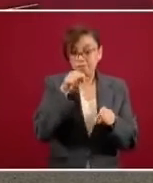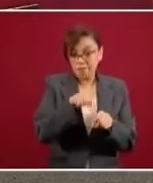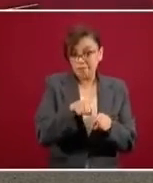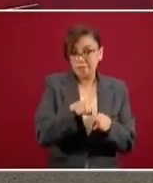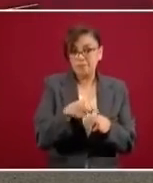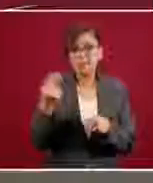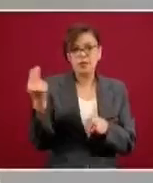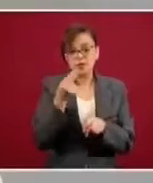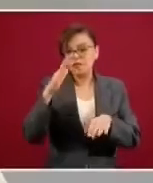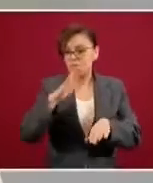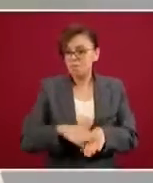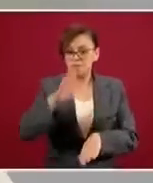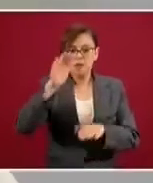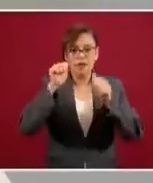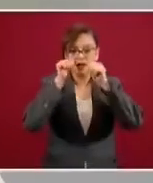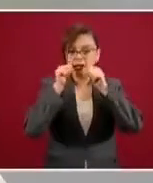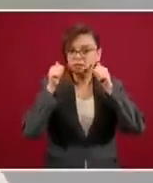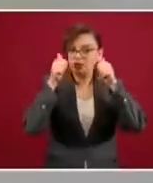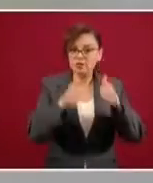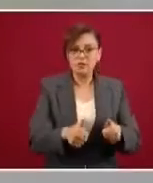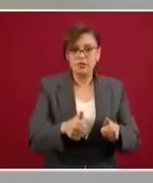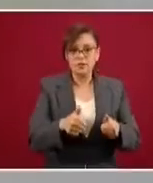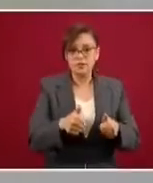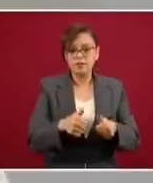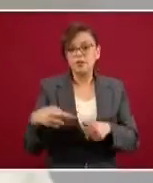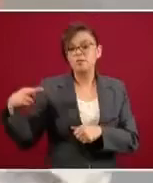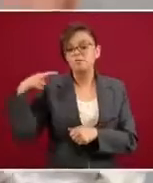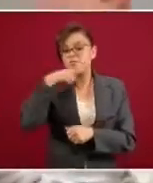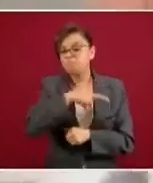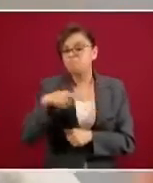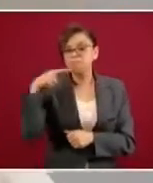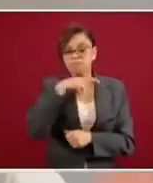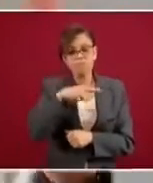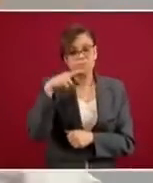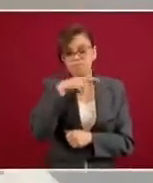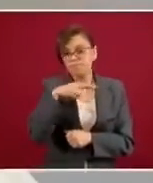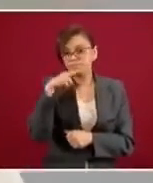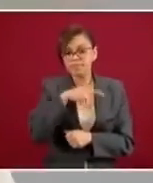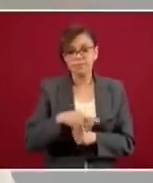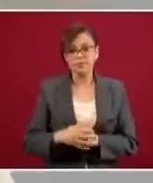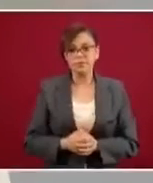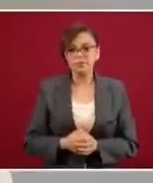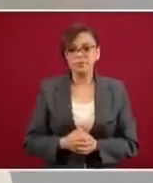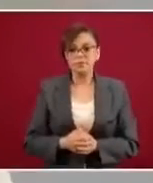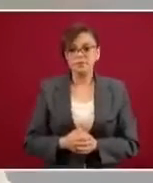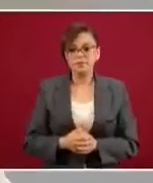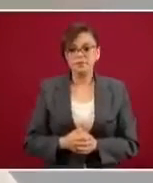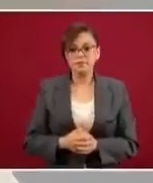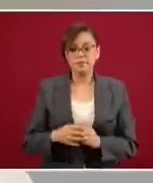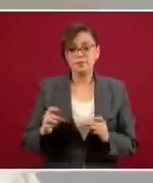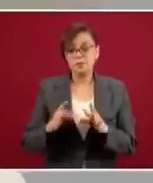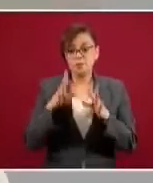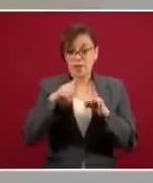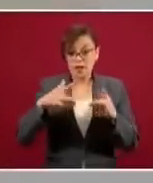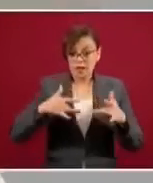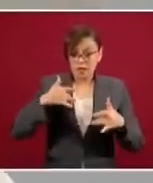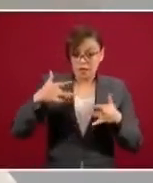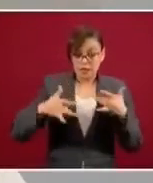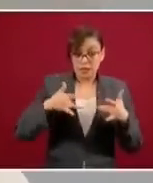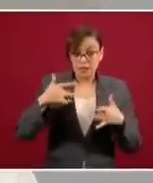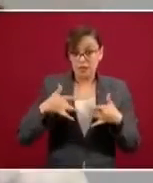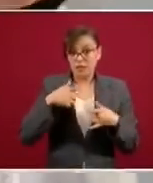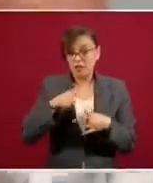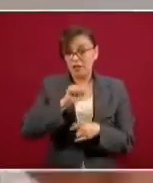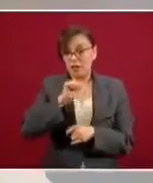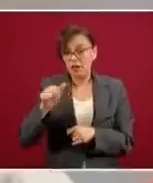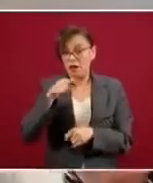tener una mayor atención pronta. Si tuviera síntomas de COVID y tiene fiebre, por